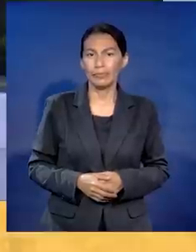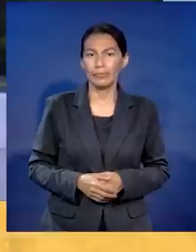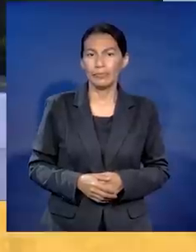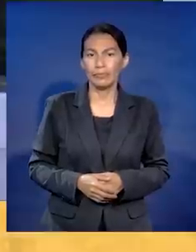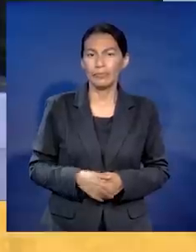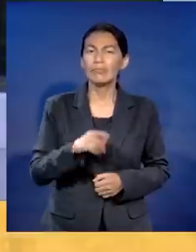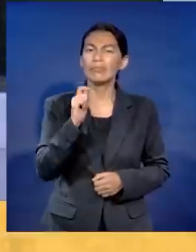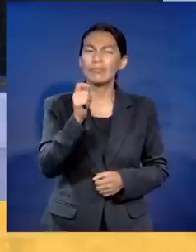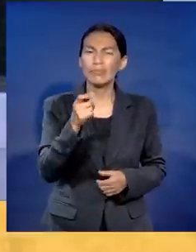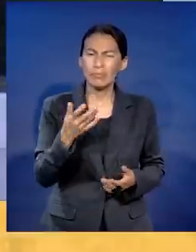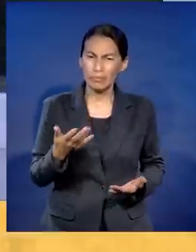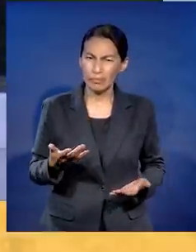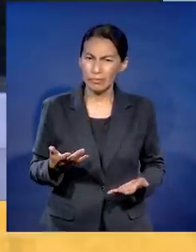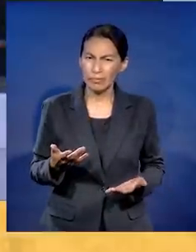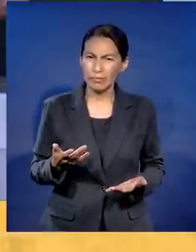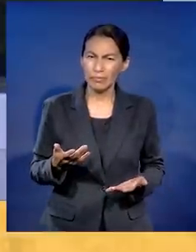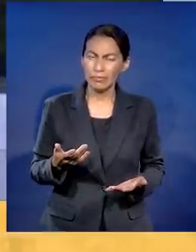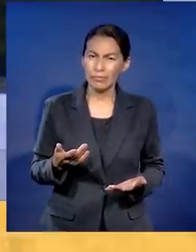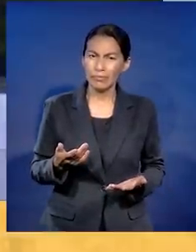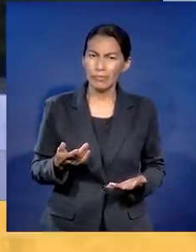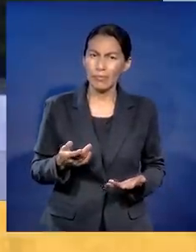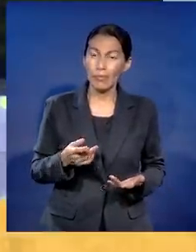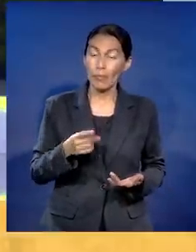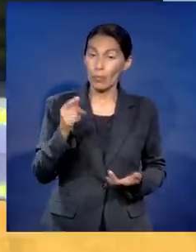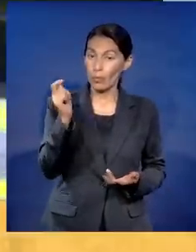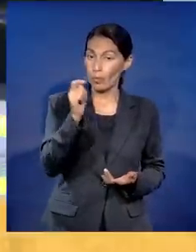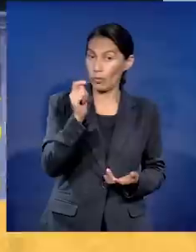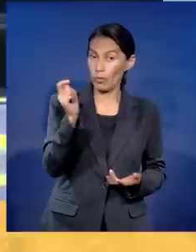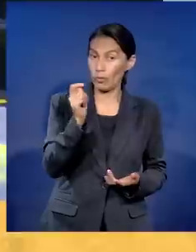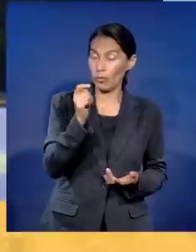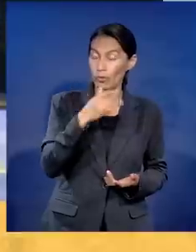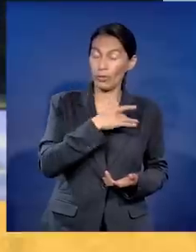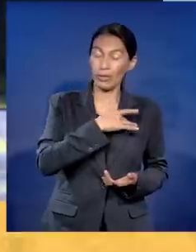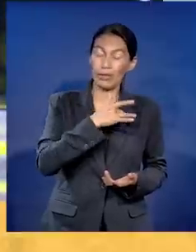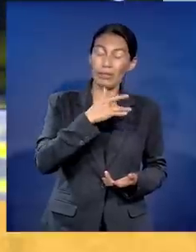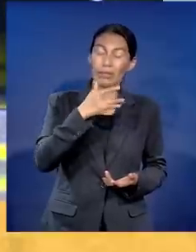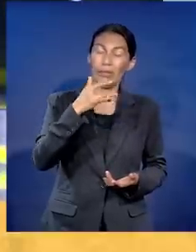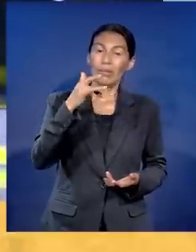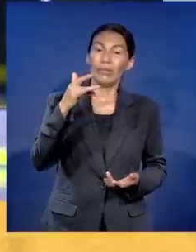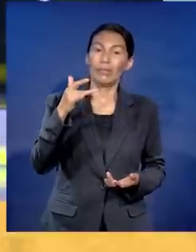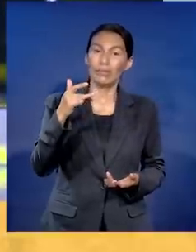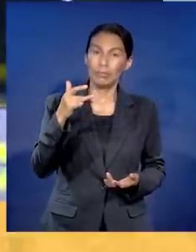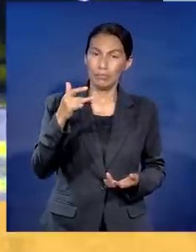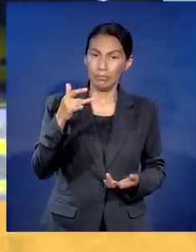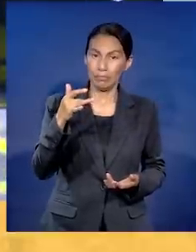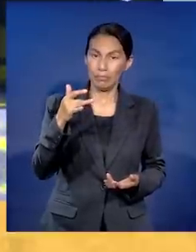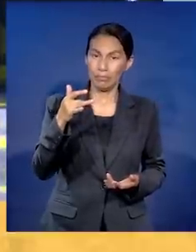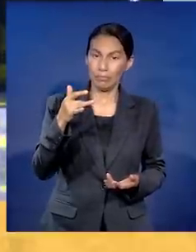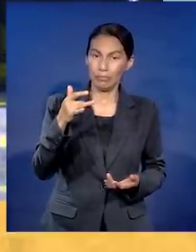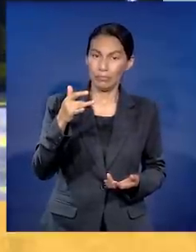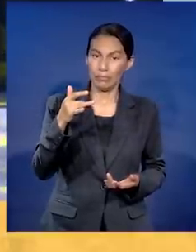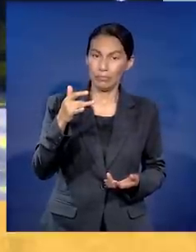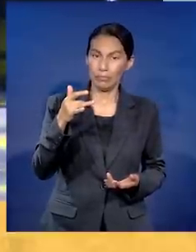expuestos. ¿Qué es lo que le pasa a un novio enamorado